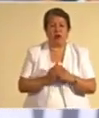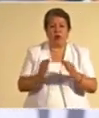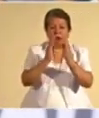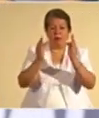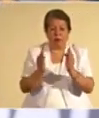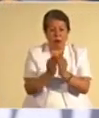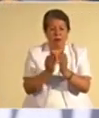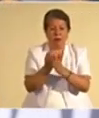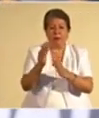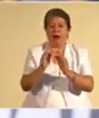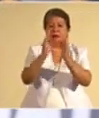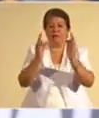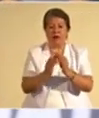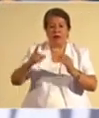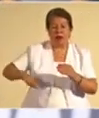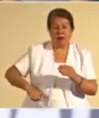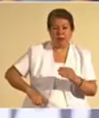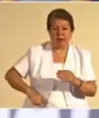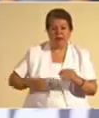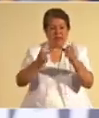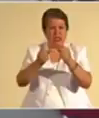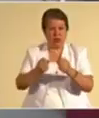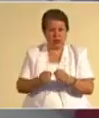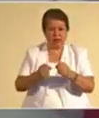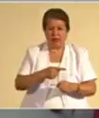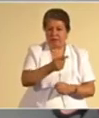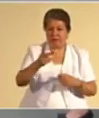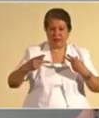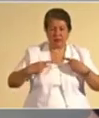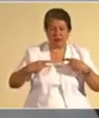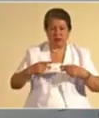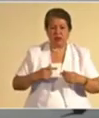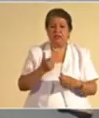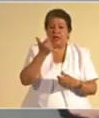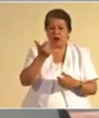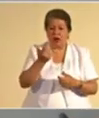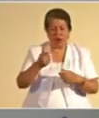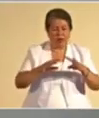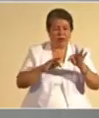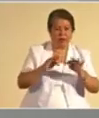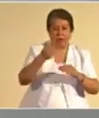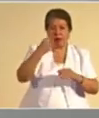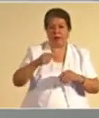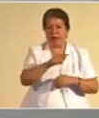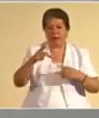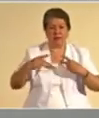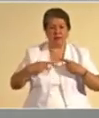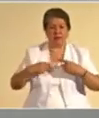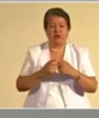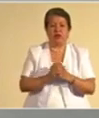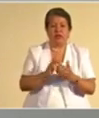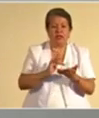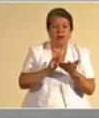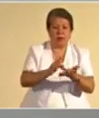de gobernar, seguridad ciudadana, economía para la ciudad y apoyo a